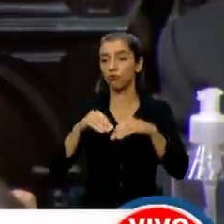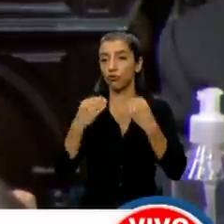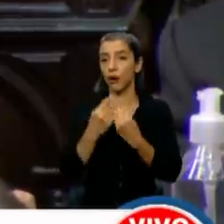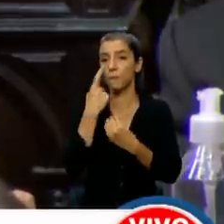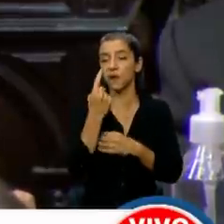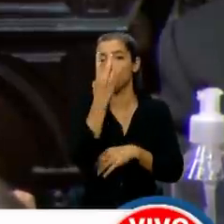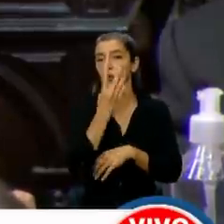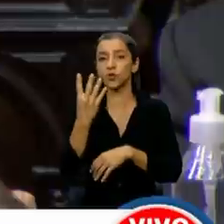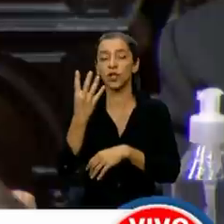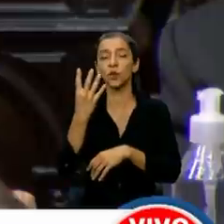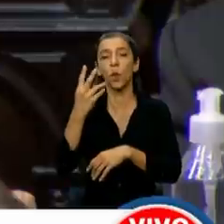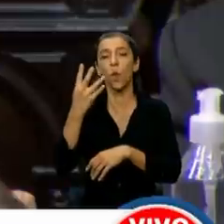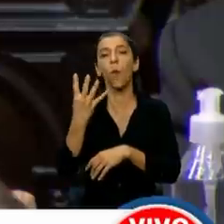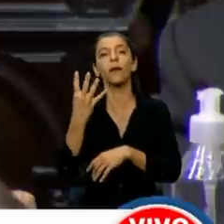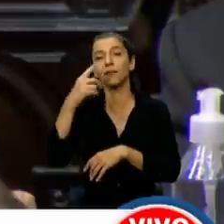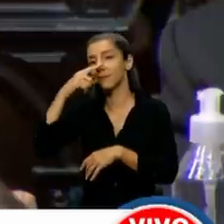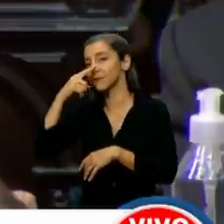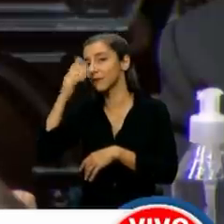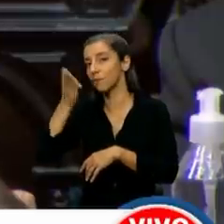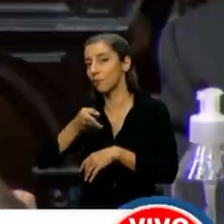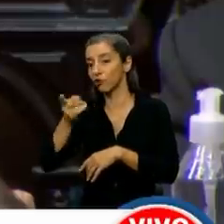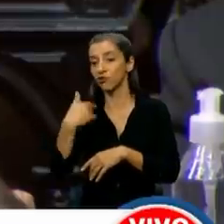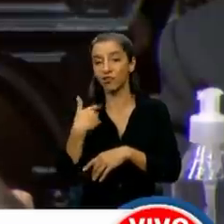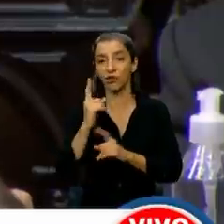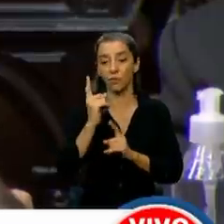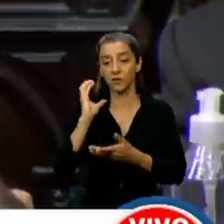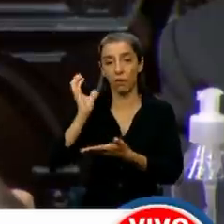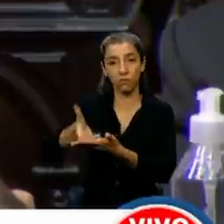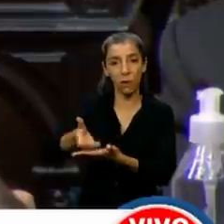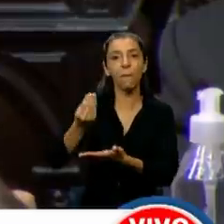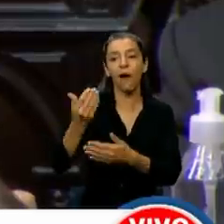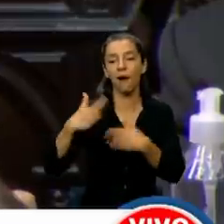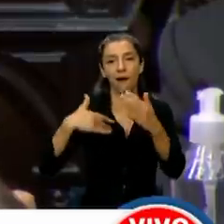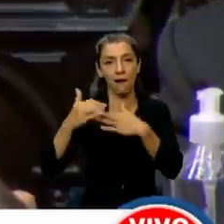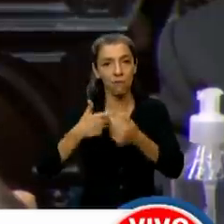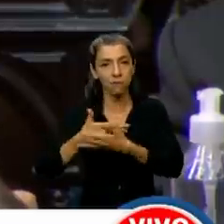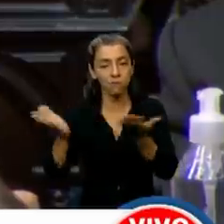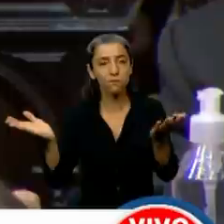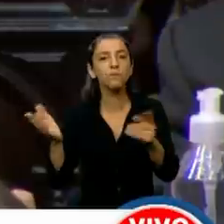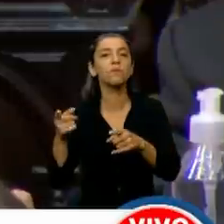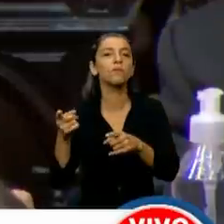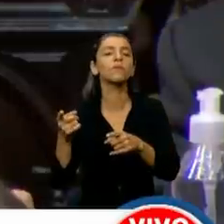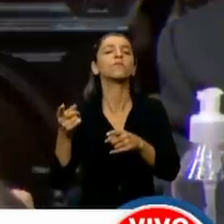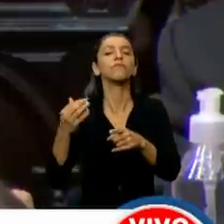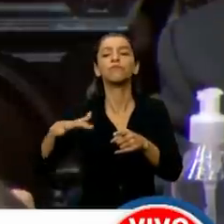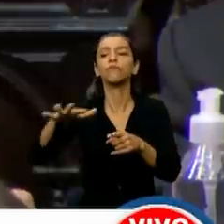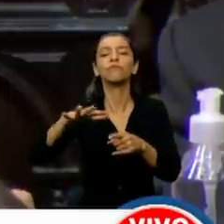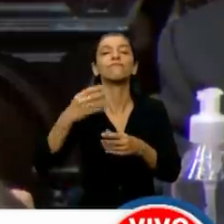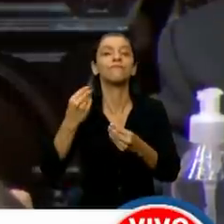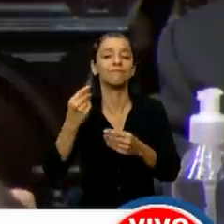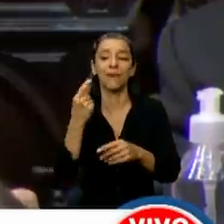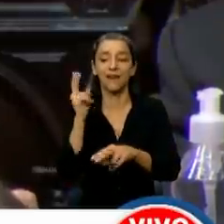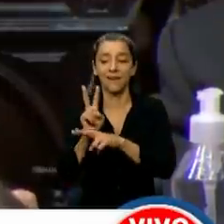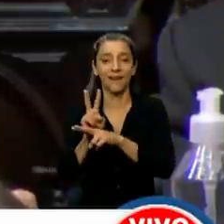1.447 por ciento en partidas destinadas del ministerio de obras públicas a los espacios de cuidados de